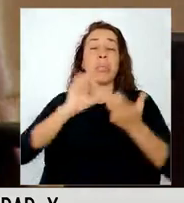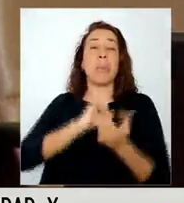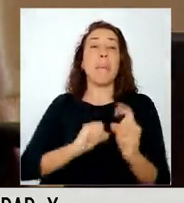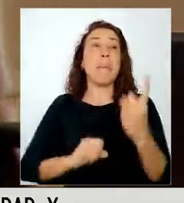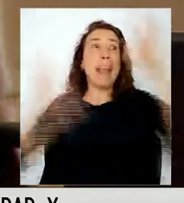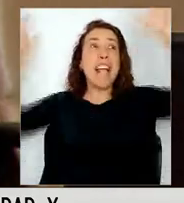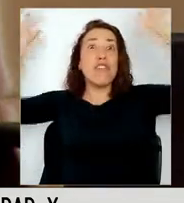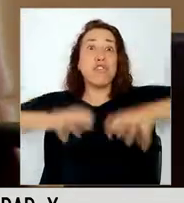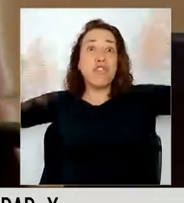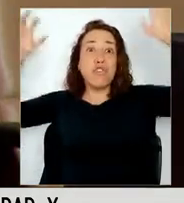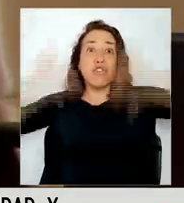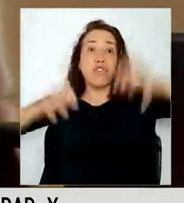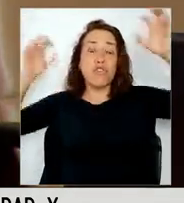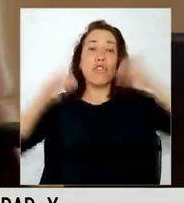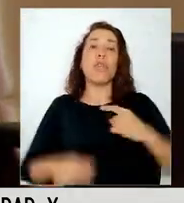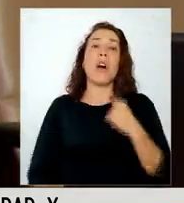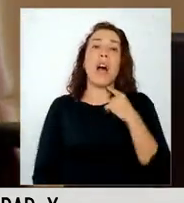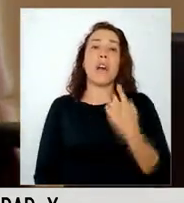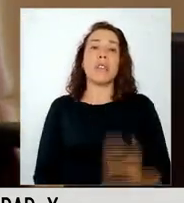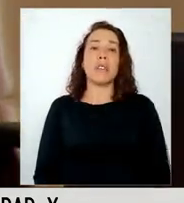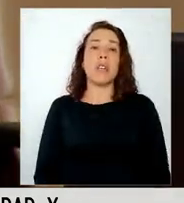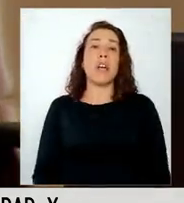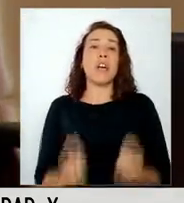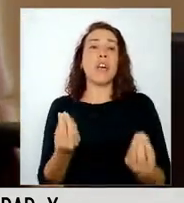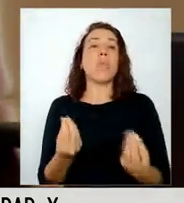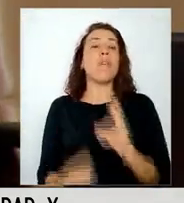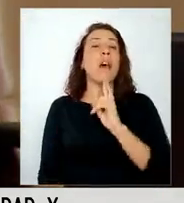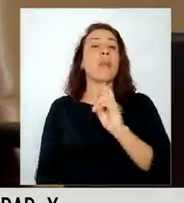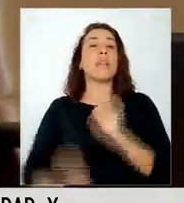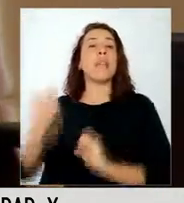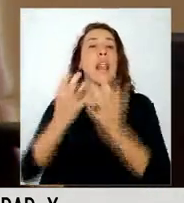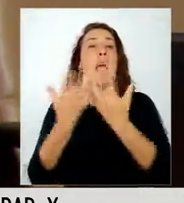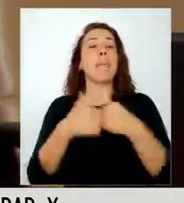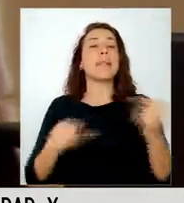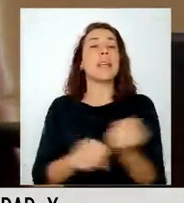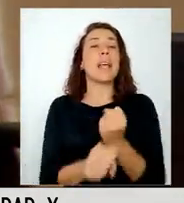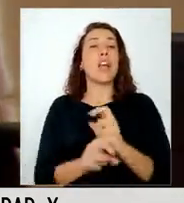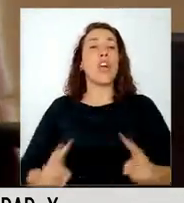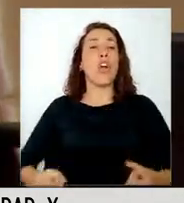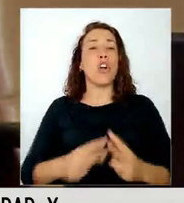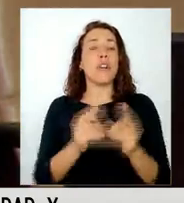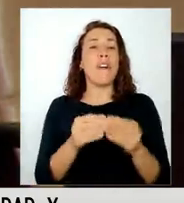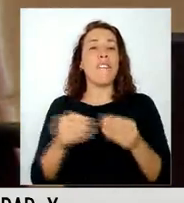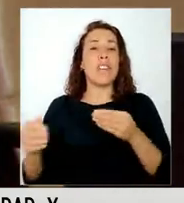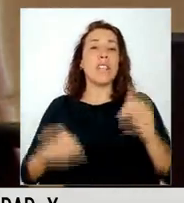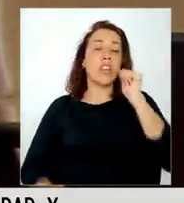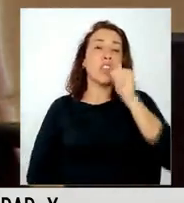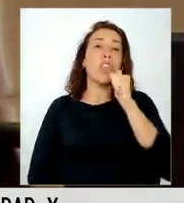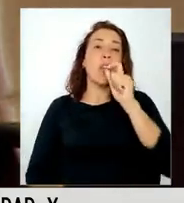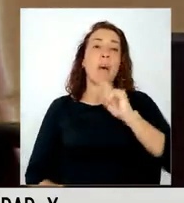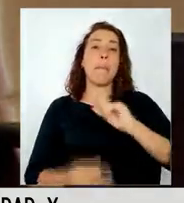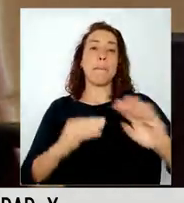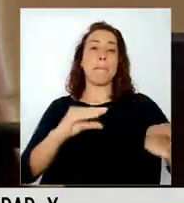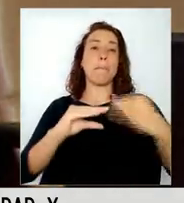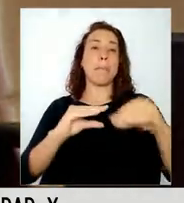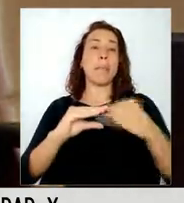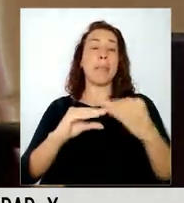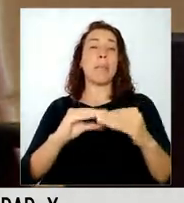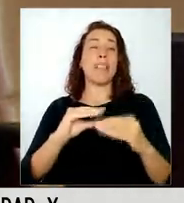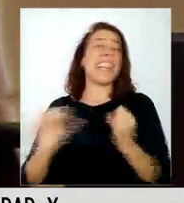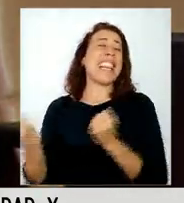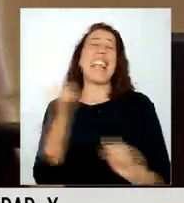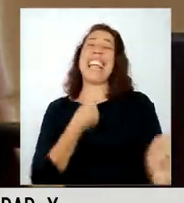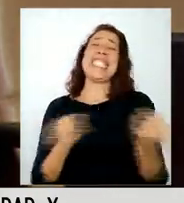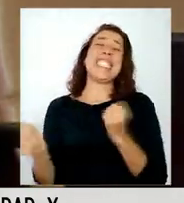afectaba Cómo responderá la empresa constructora los vecinos día a día no se escriben desesperados porque no